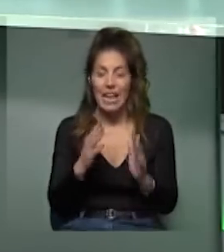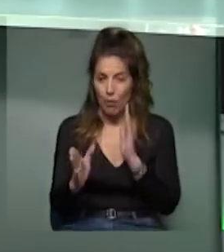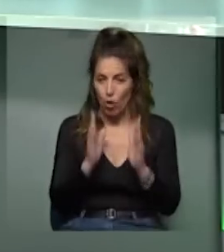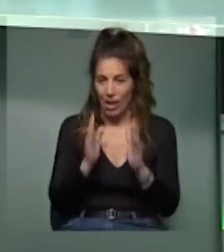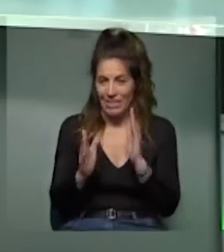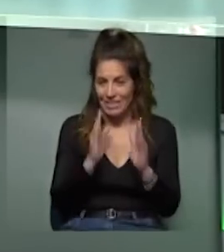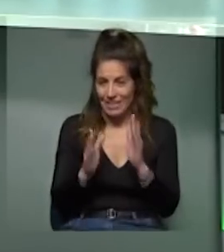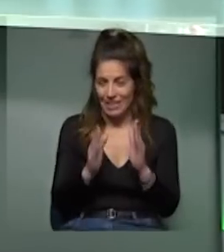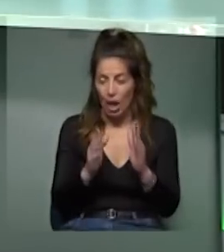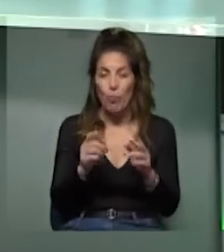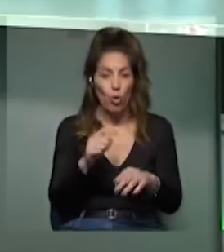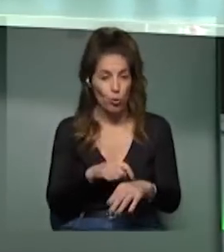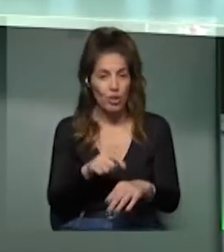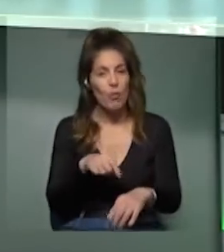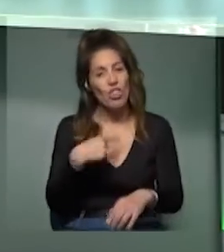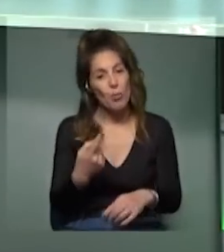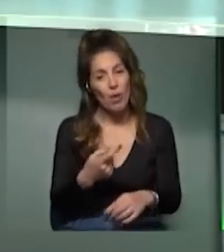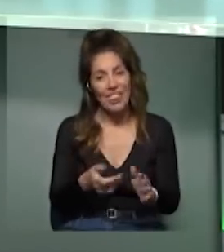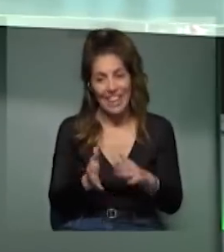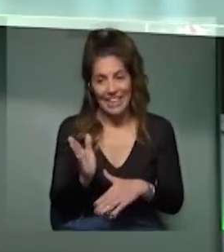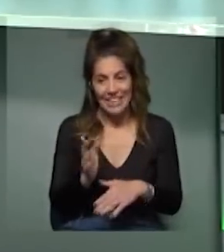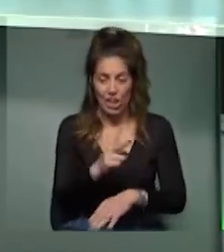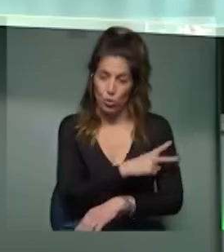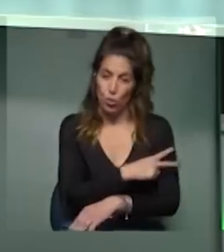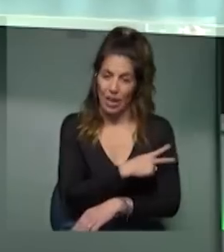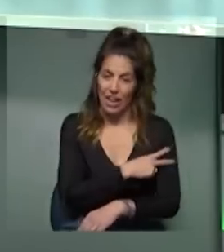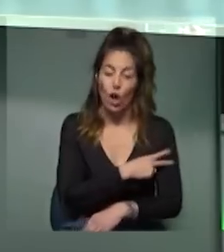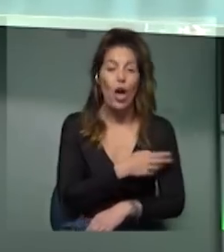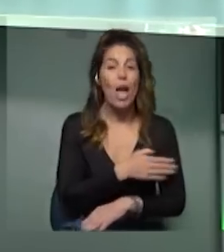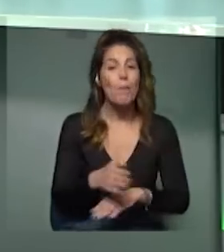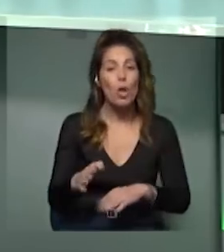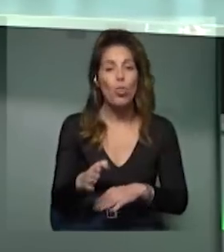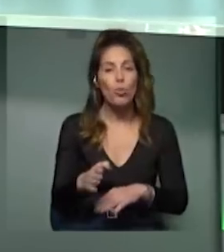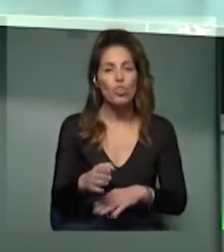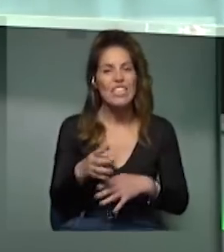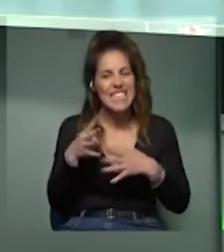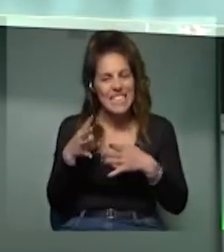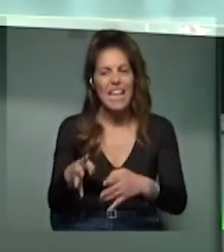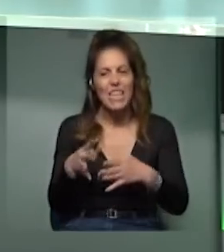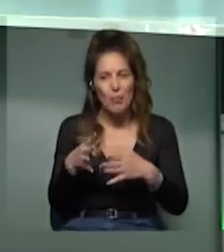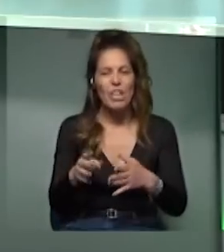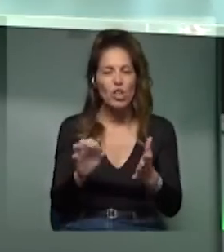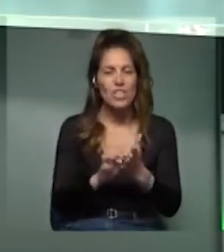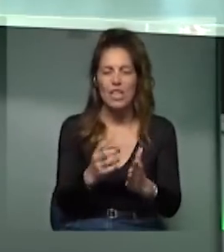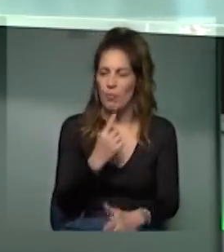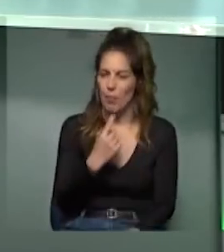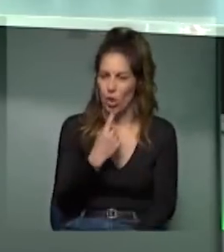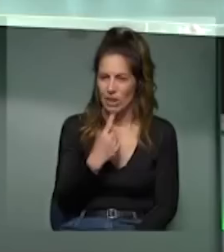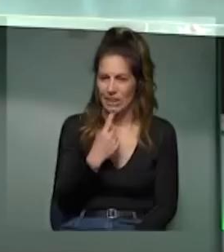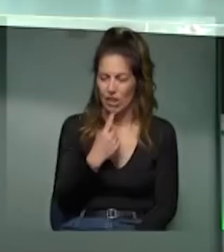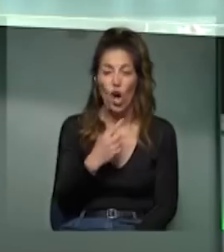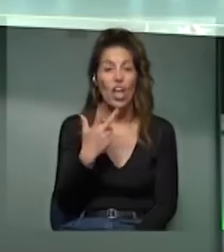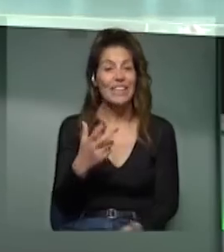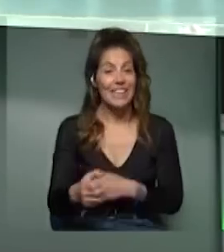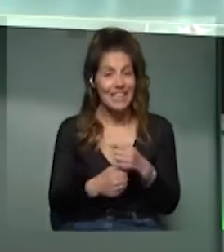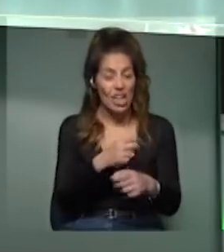por algún tiempo luego de retirarse de sus cargos es producto del ensañamiento que tiene el sistema político sí son tres años